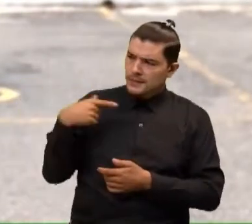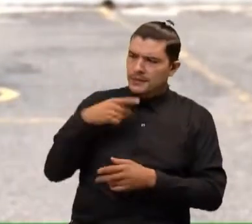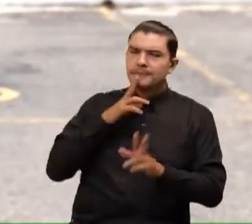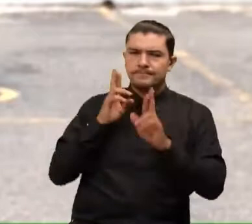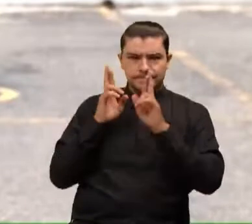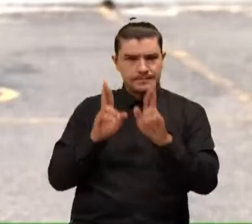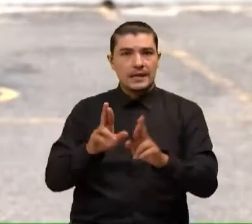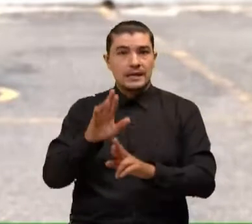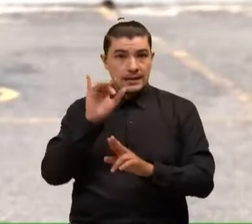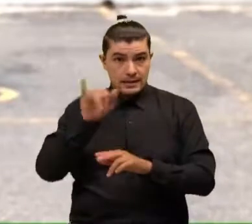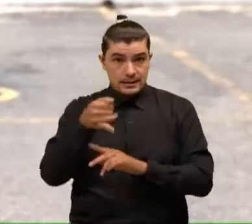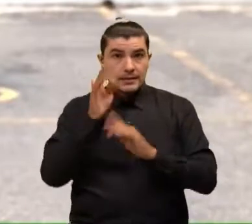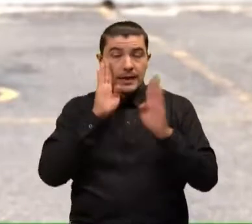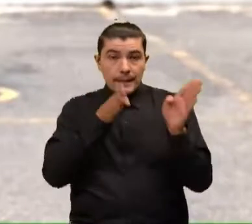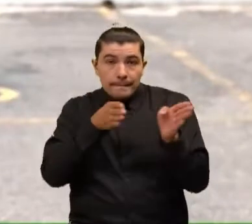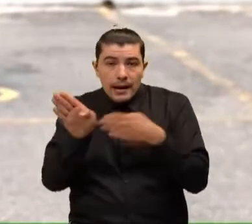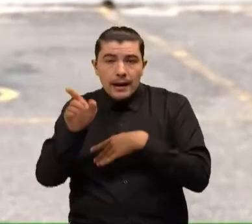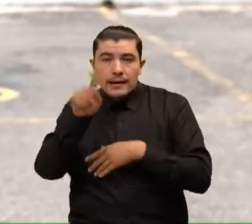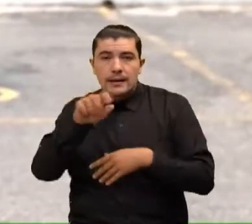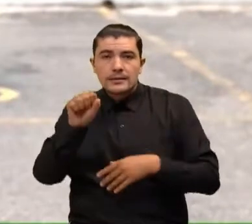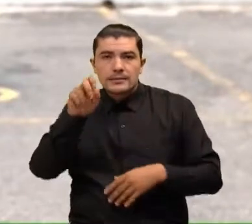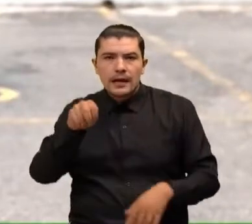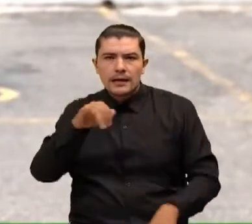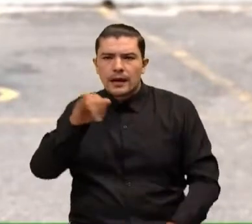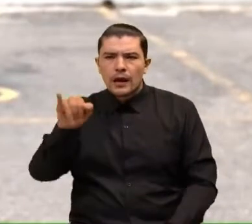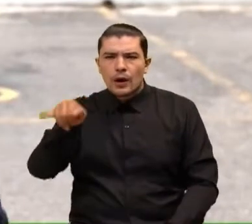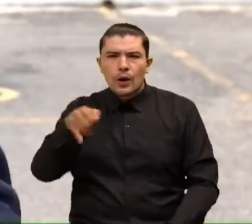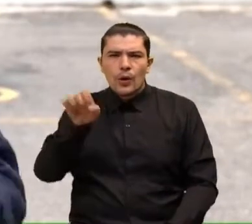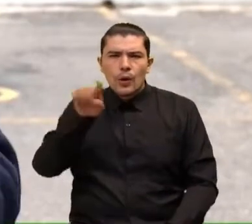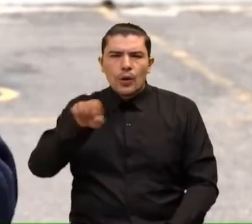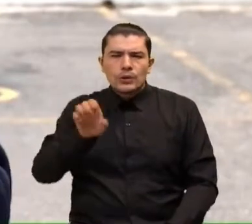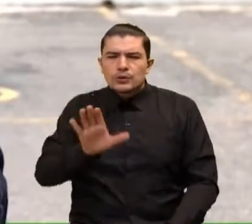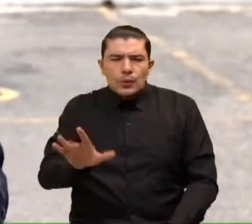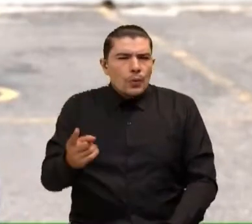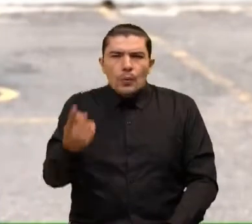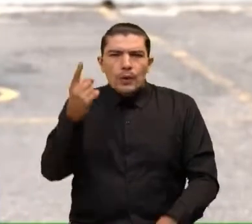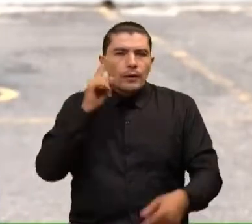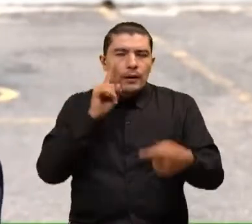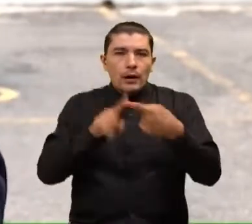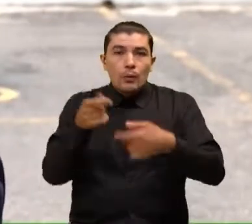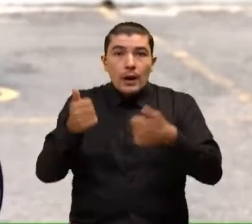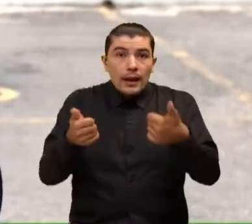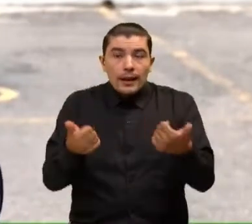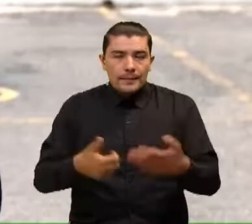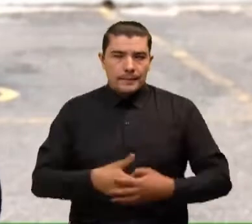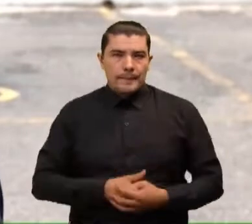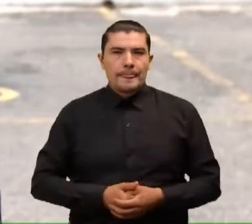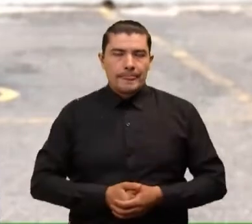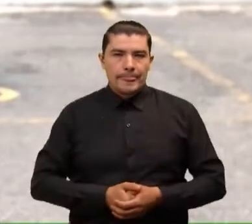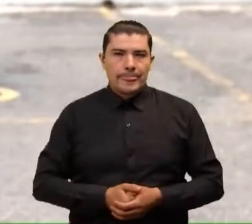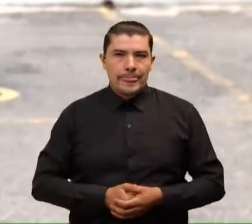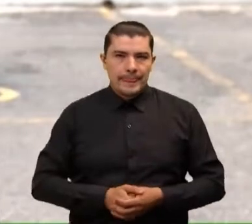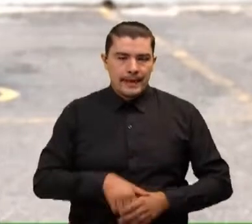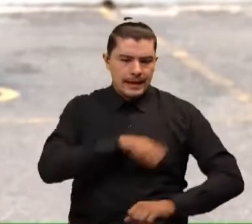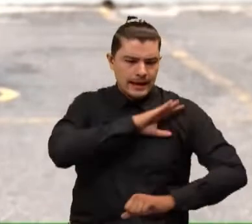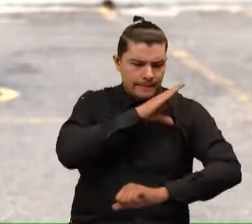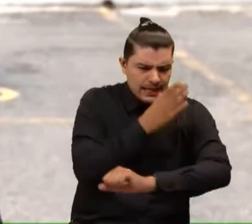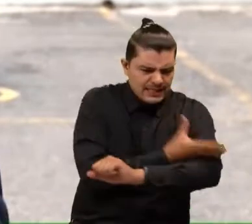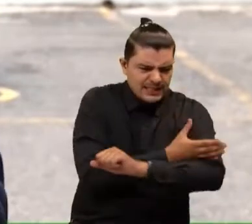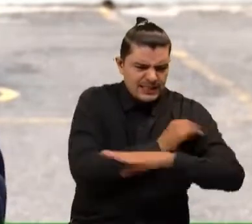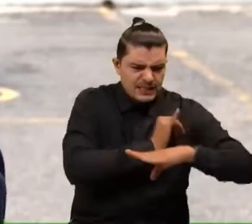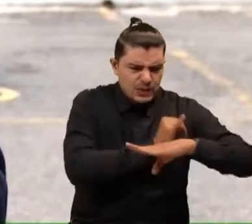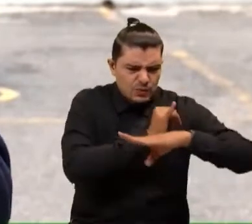el Plan San José solamente tiene un objetivo, la de consolidar todas las capacidades